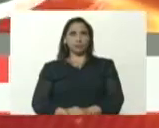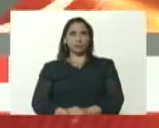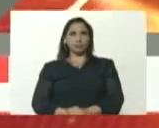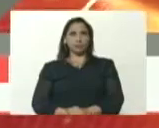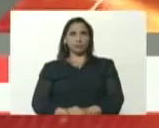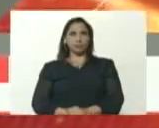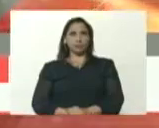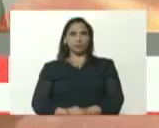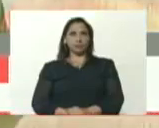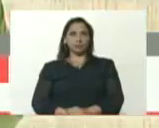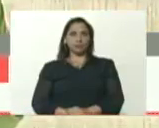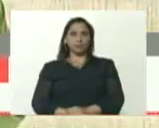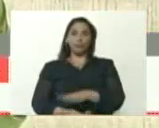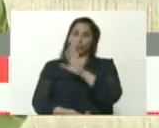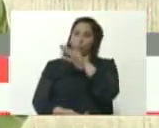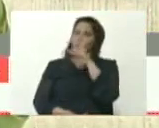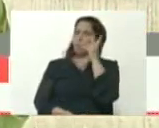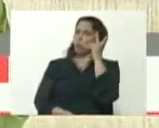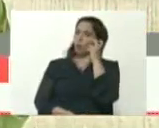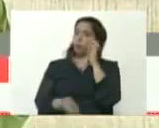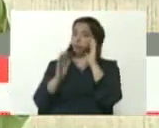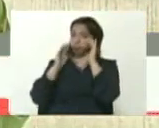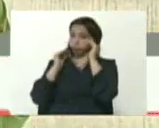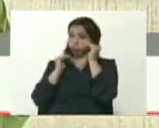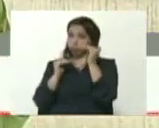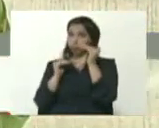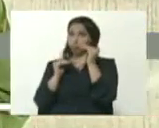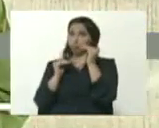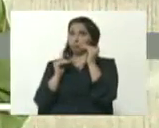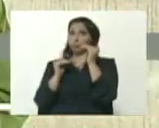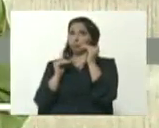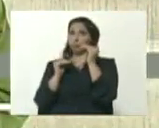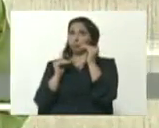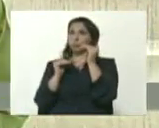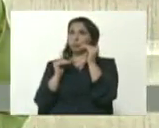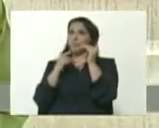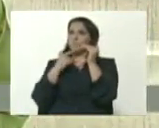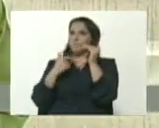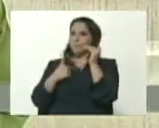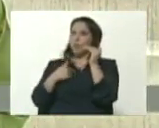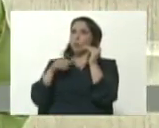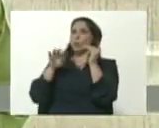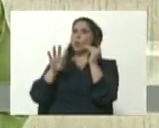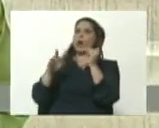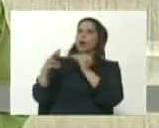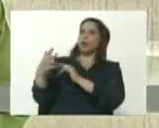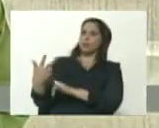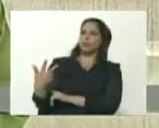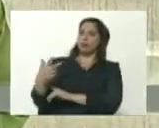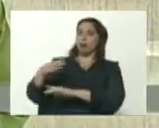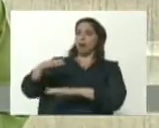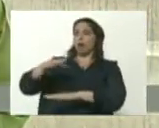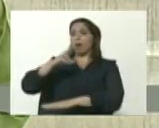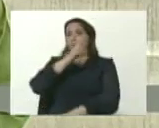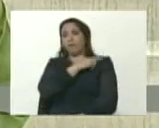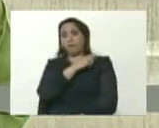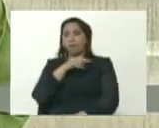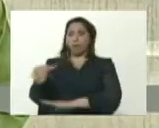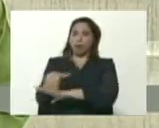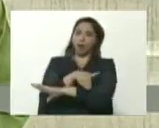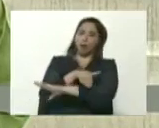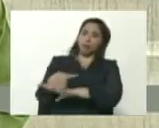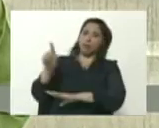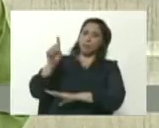Bueno, Ninoska, te escuché con mucha atención. Me dice que tienes 43 jefes de calle